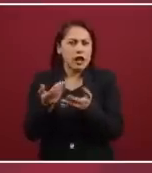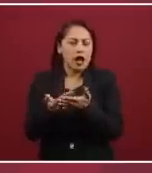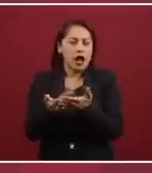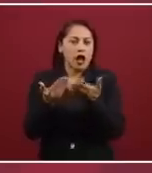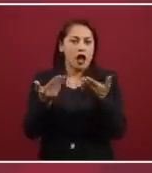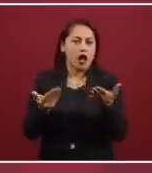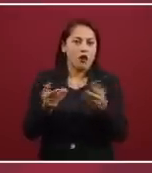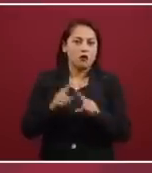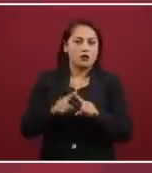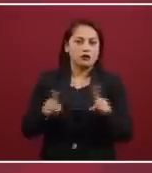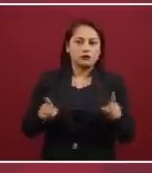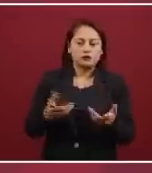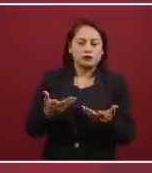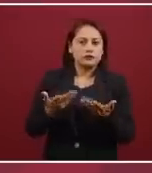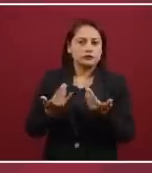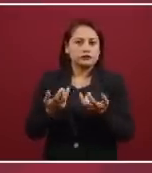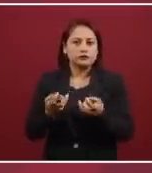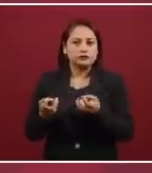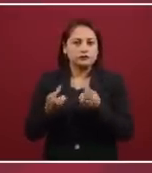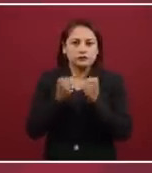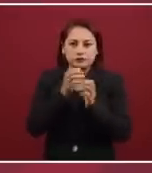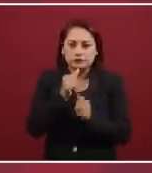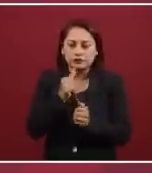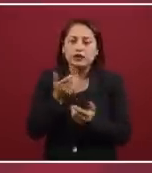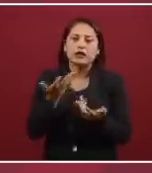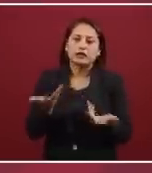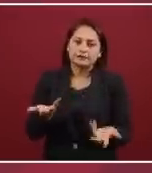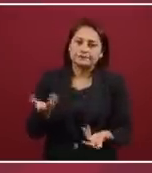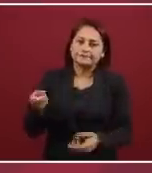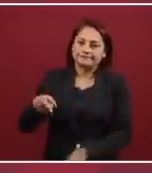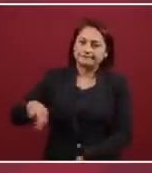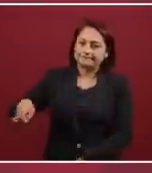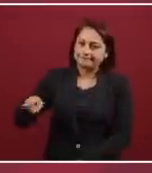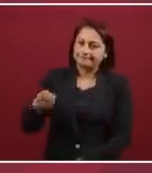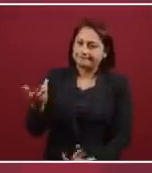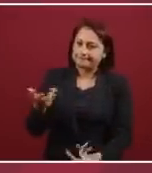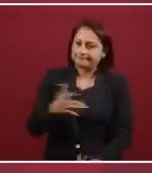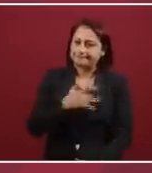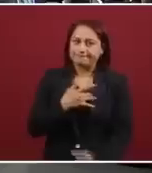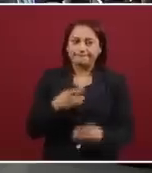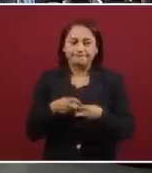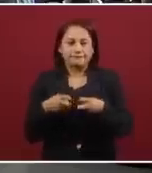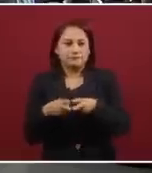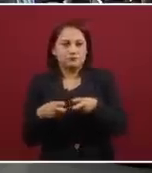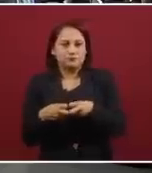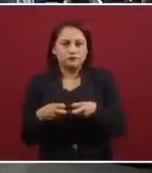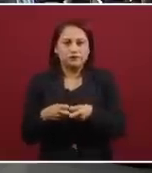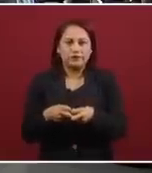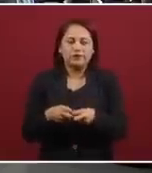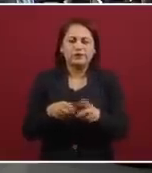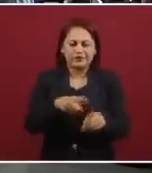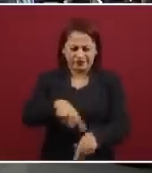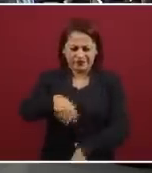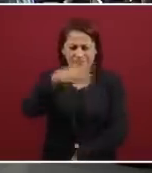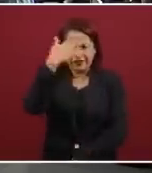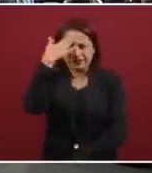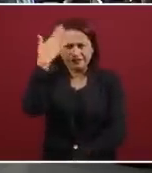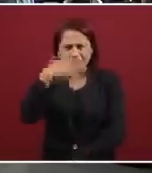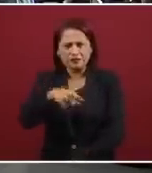Es eso. A ver, nadie tiene ahí un… Bueno, ¿qué es cleptomanía? A